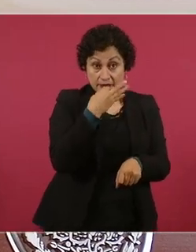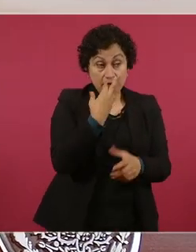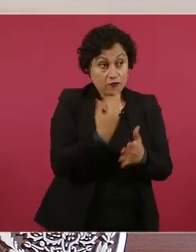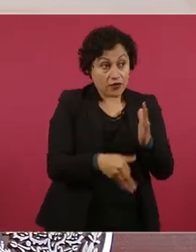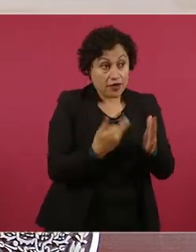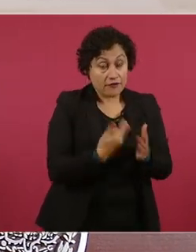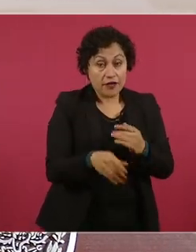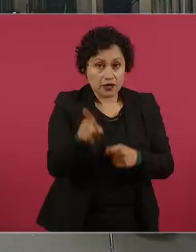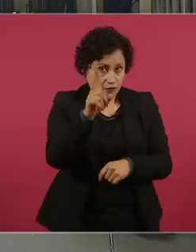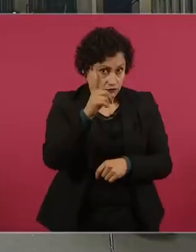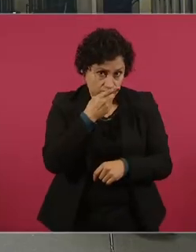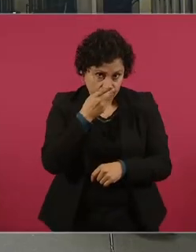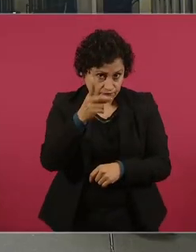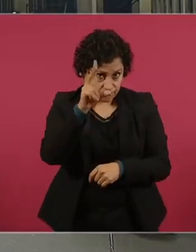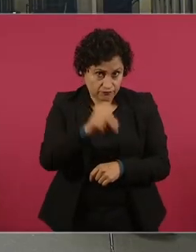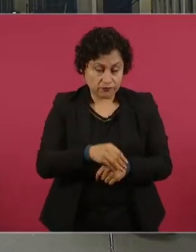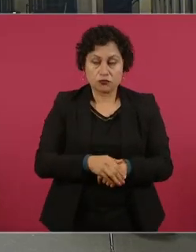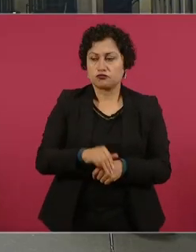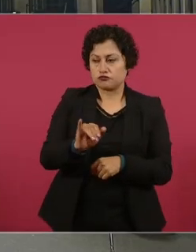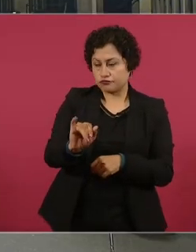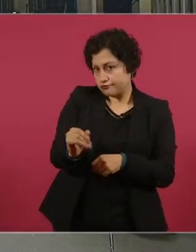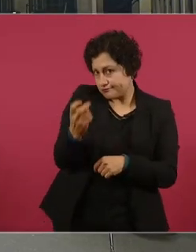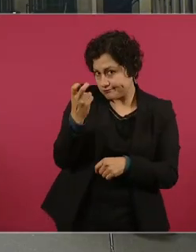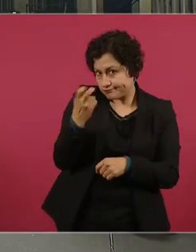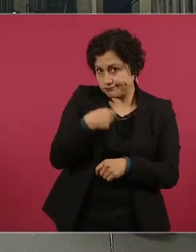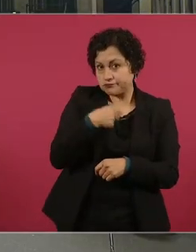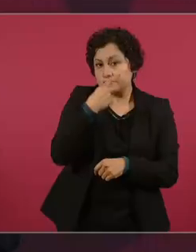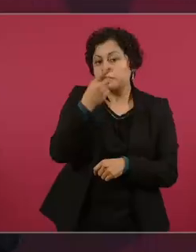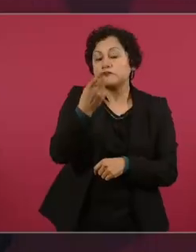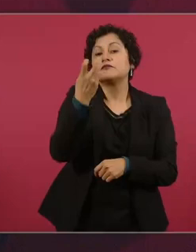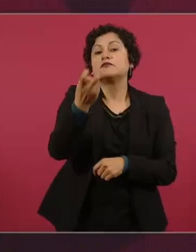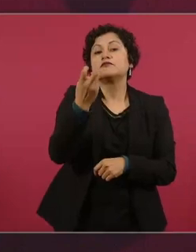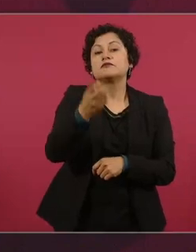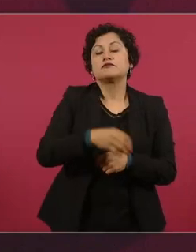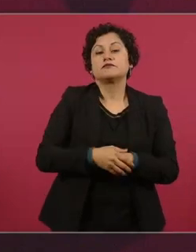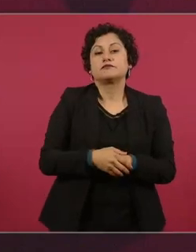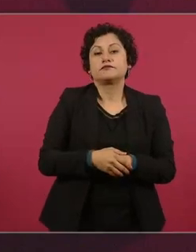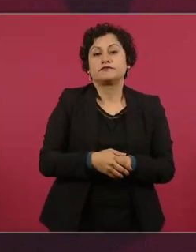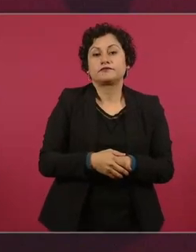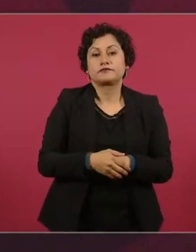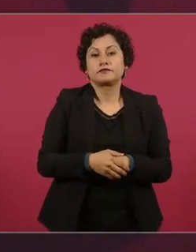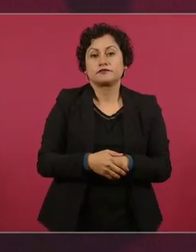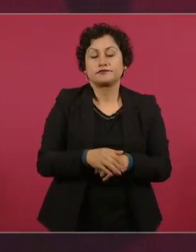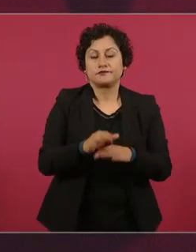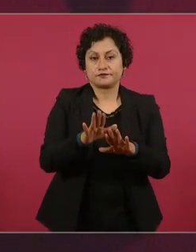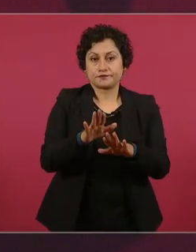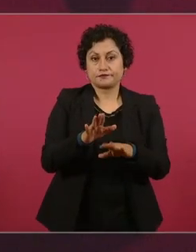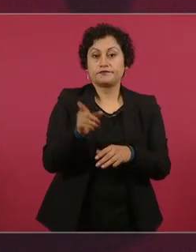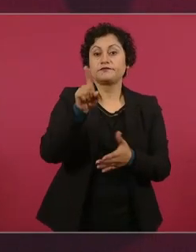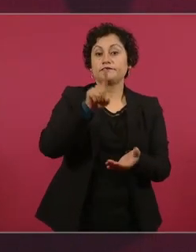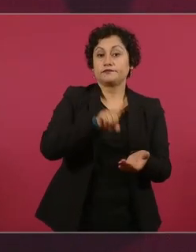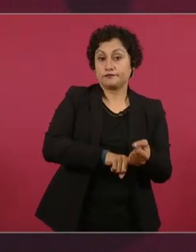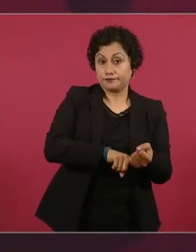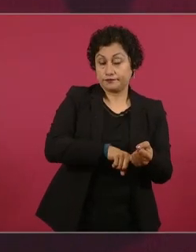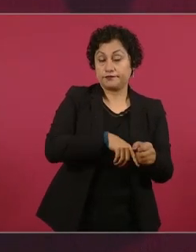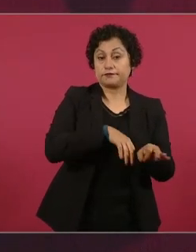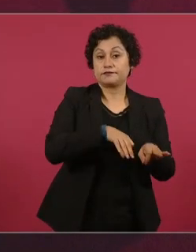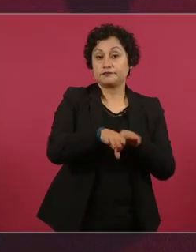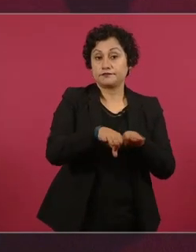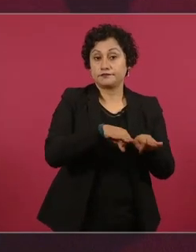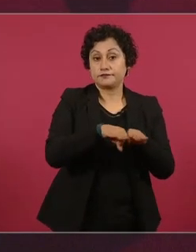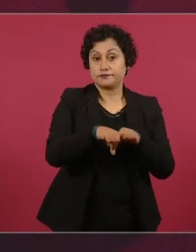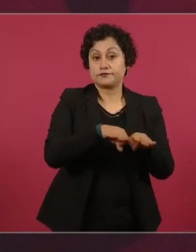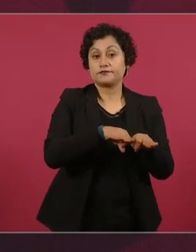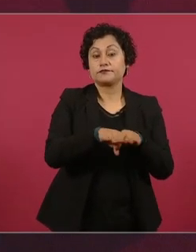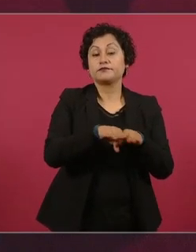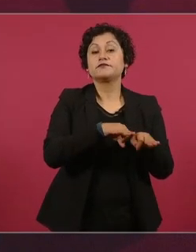Sobre este mismo tema, el de salud. O sea, están trabajando el director del